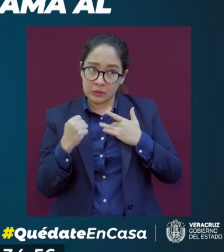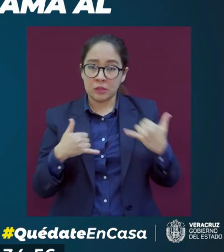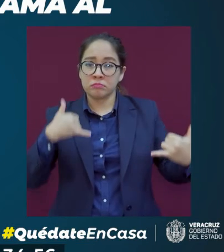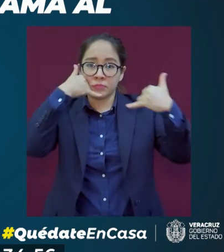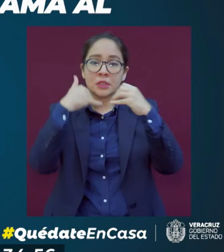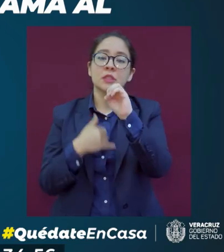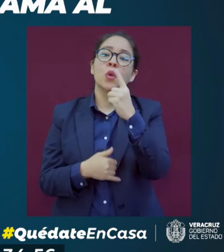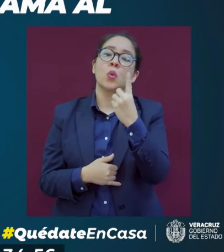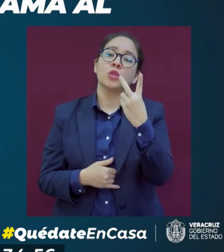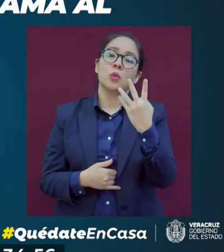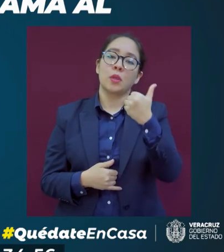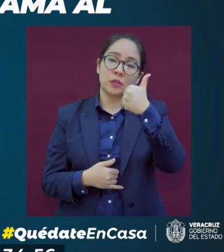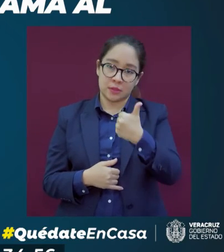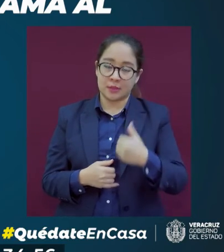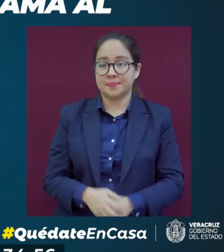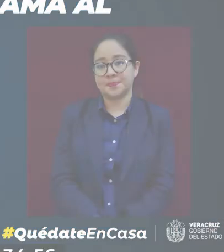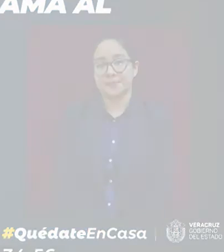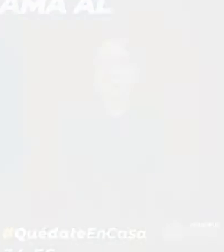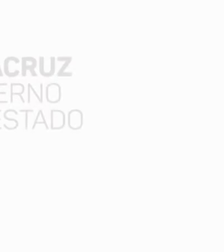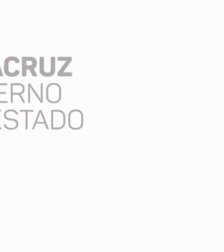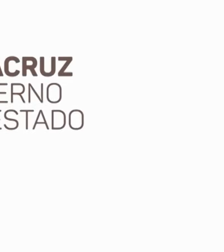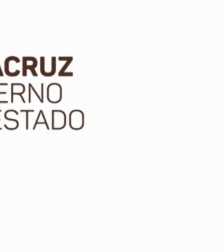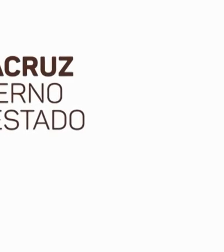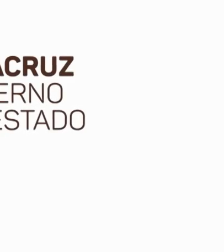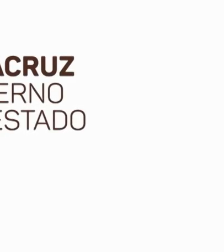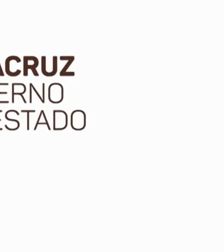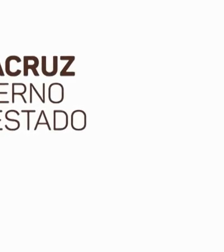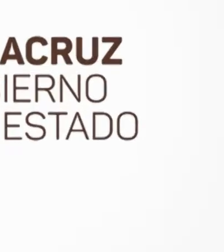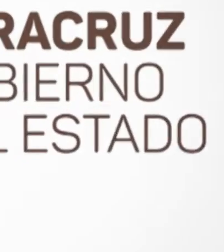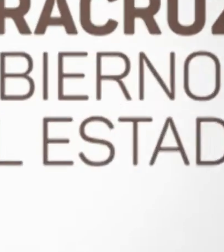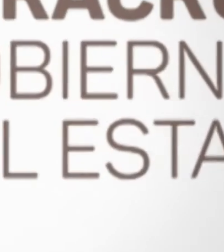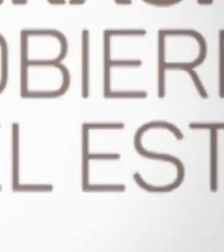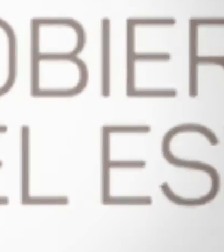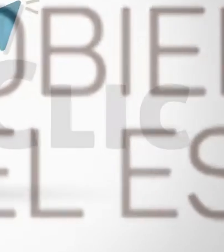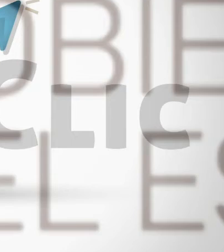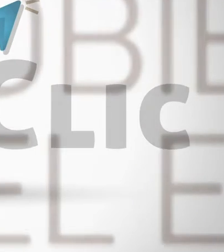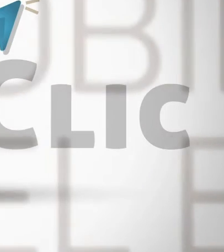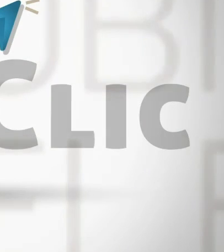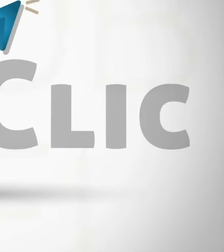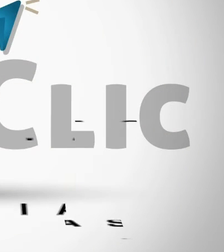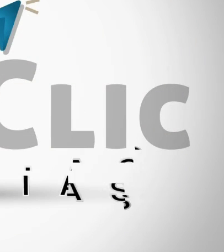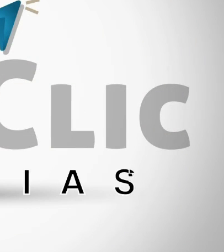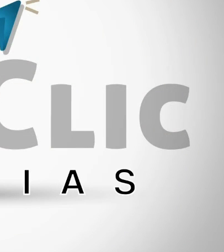llama al 800-0123-456. Veracruz, Gobierno del Estado.